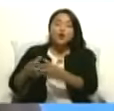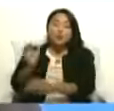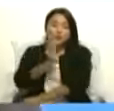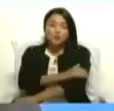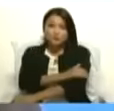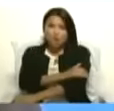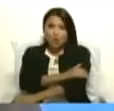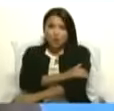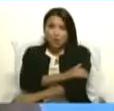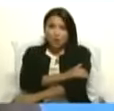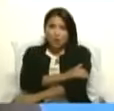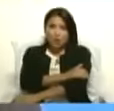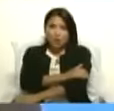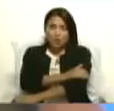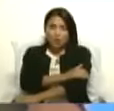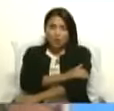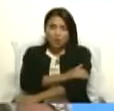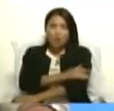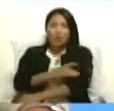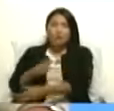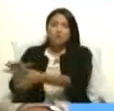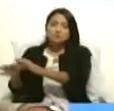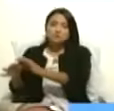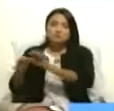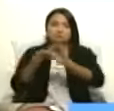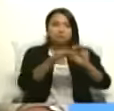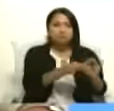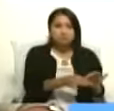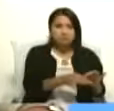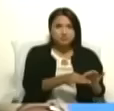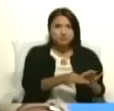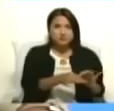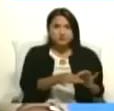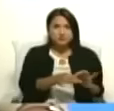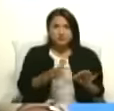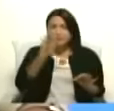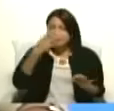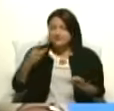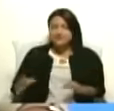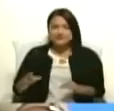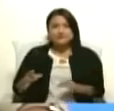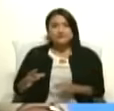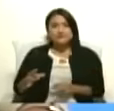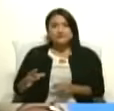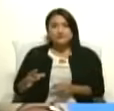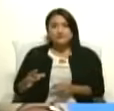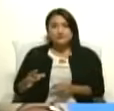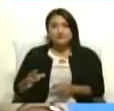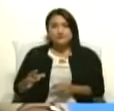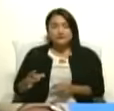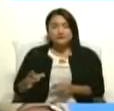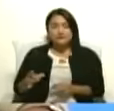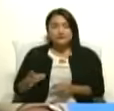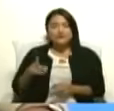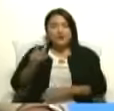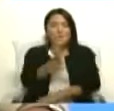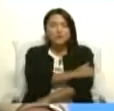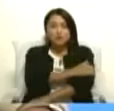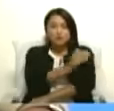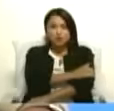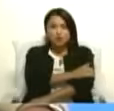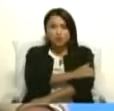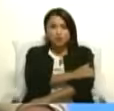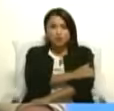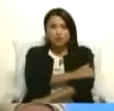borge o el caprile o Cualquiera de esos apellidos de la cas de la derecha no les parece